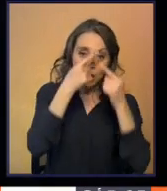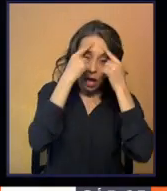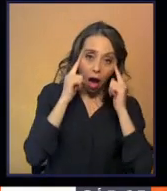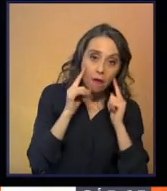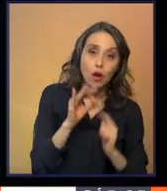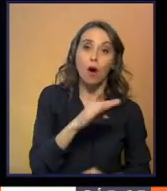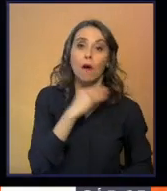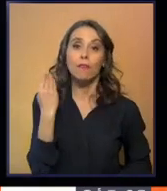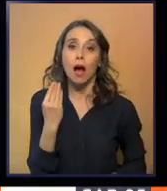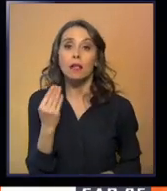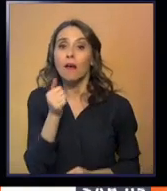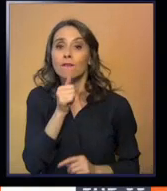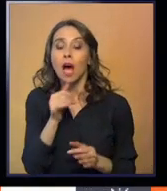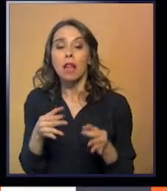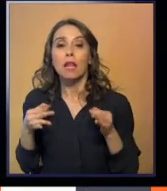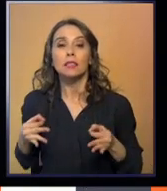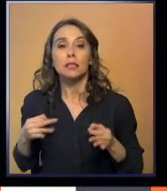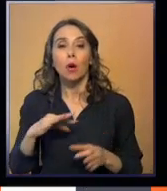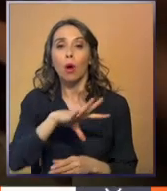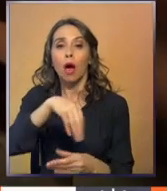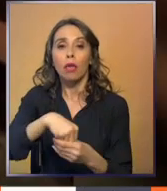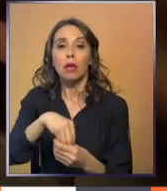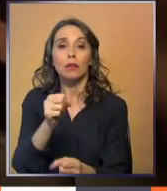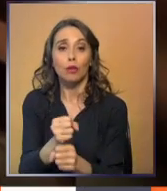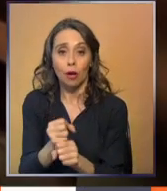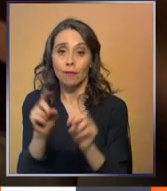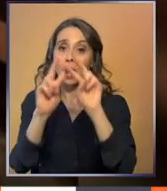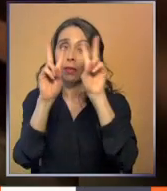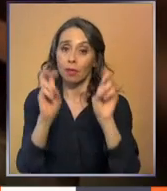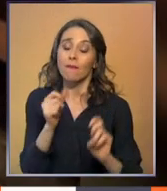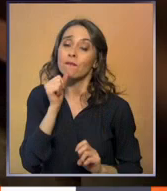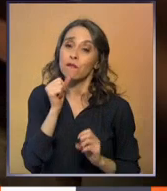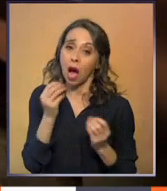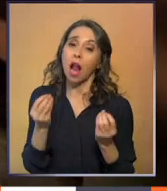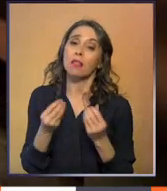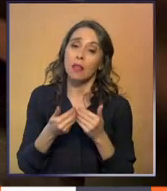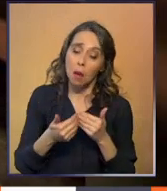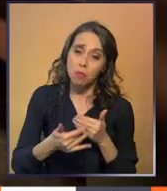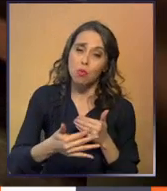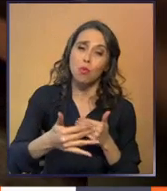carencias de la seguridad laboral, un tema en el que queda mucho por avanzar.